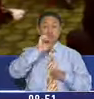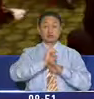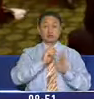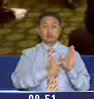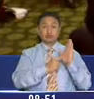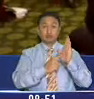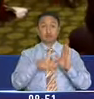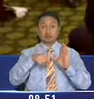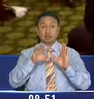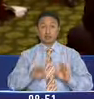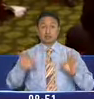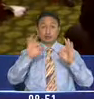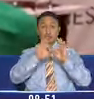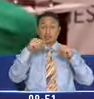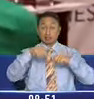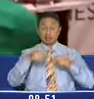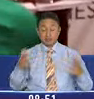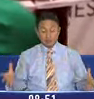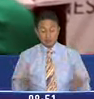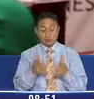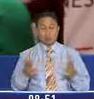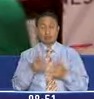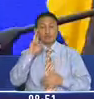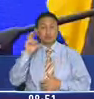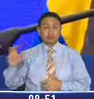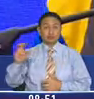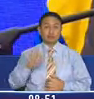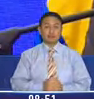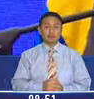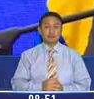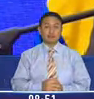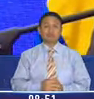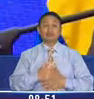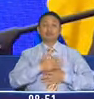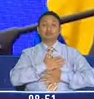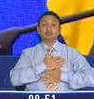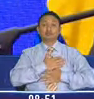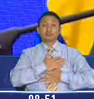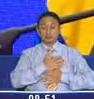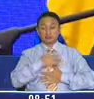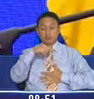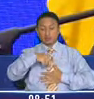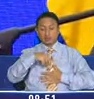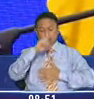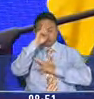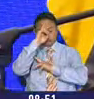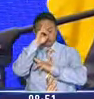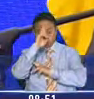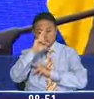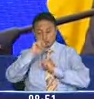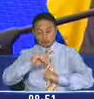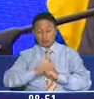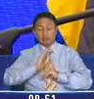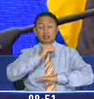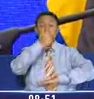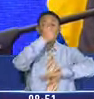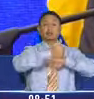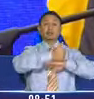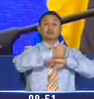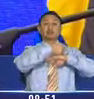es de importancia para el impulso de este sector. Para nosotros Es un honor ser la sede del